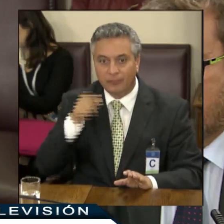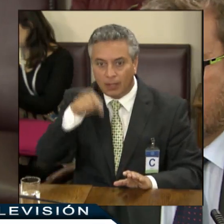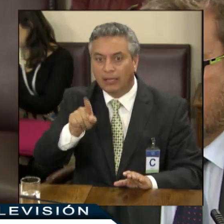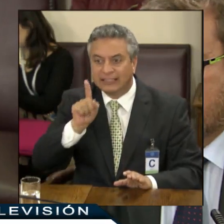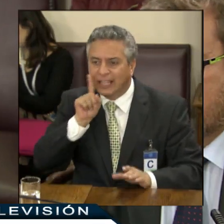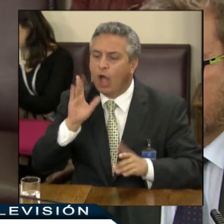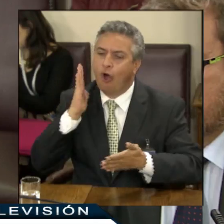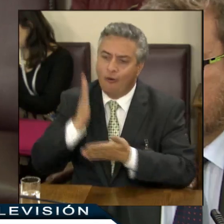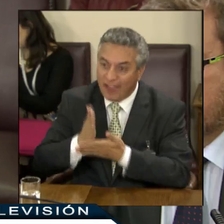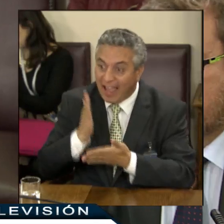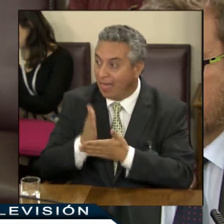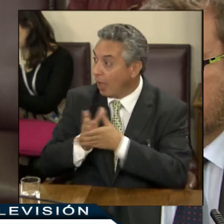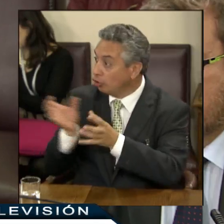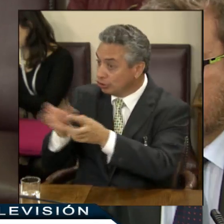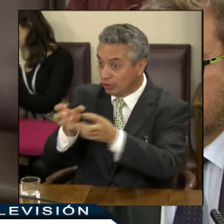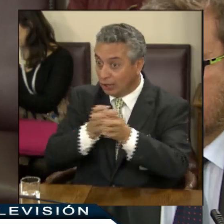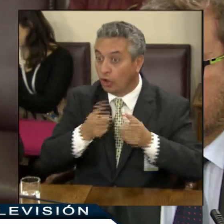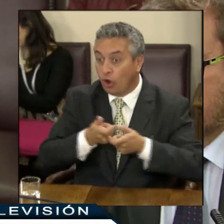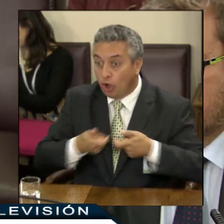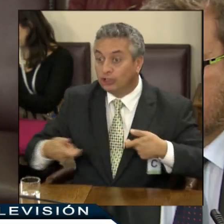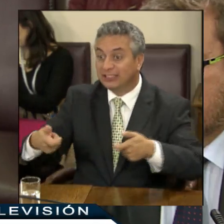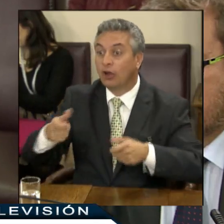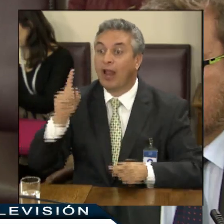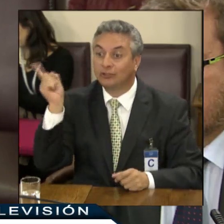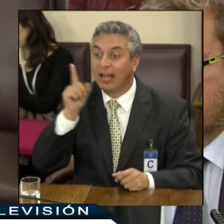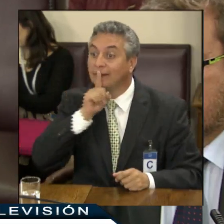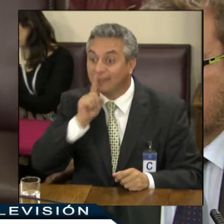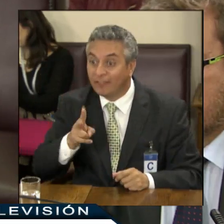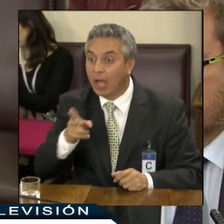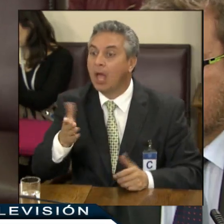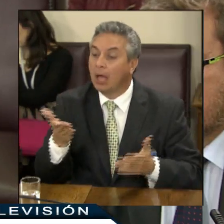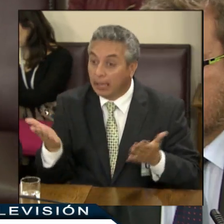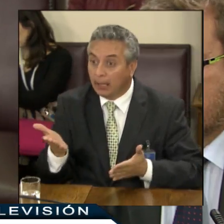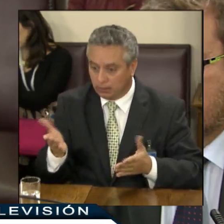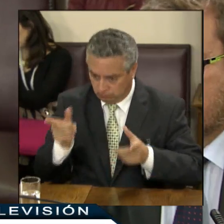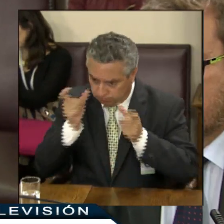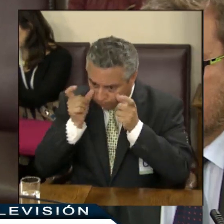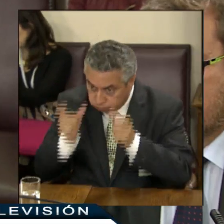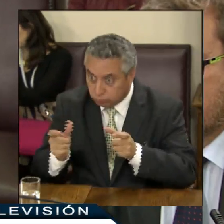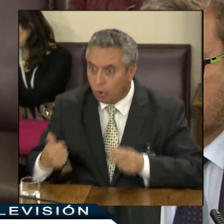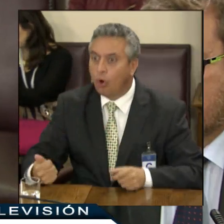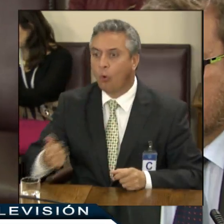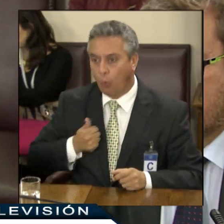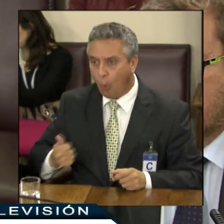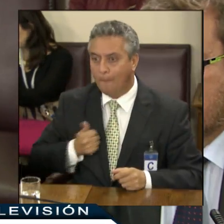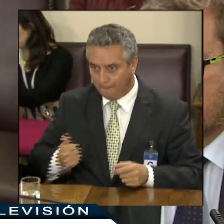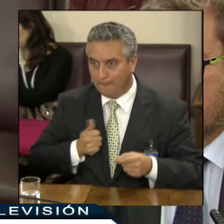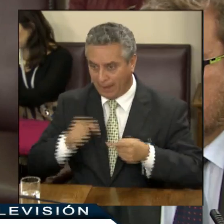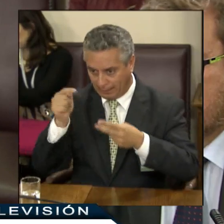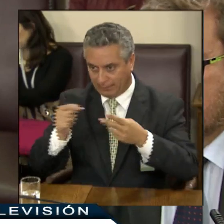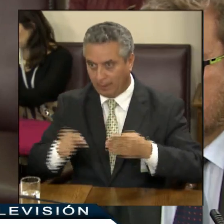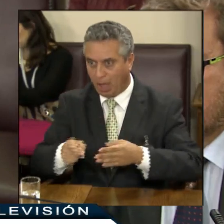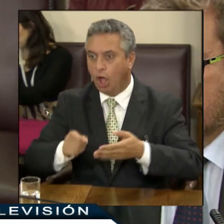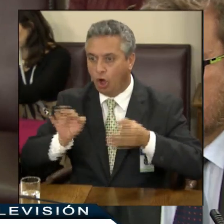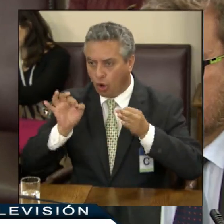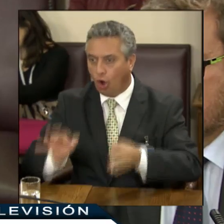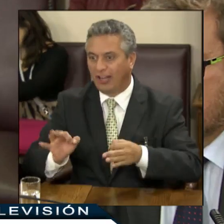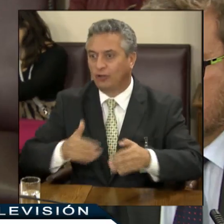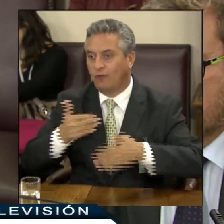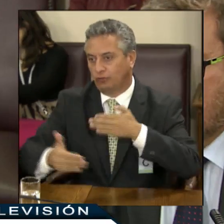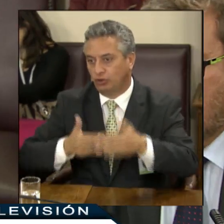cual quedan obligad las concesionales y el Consejo Nacional de televisión a velar y cumplir respectivamente el correcto